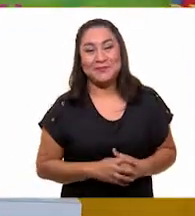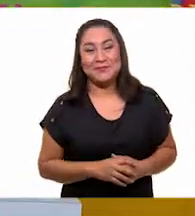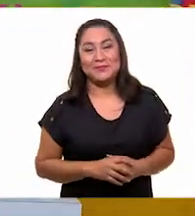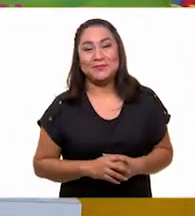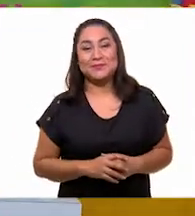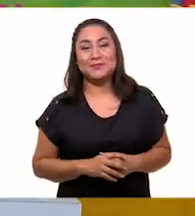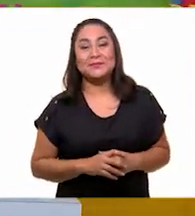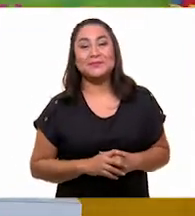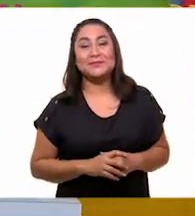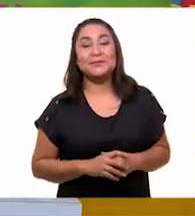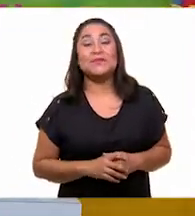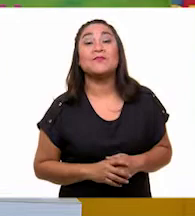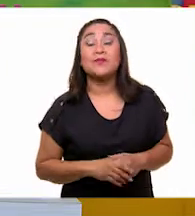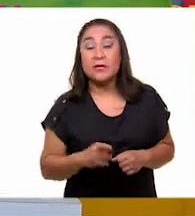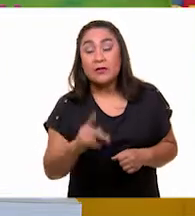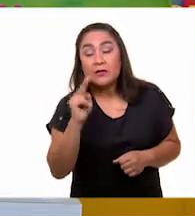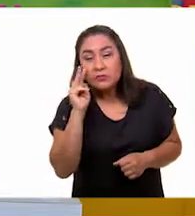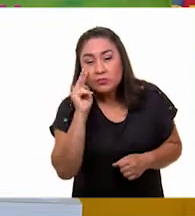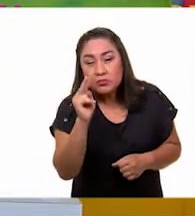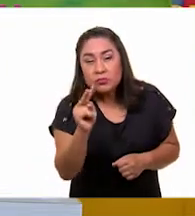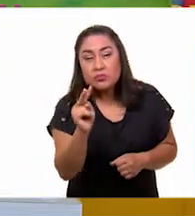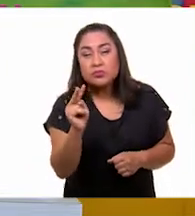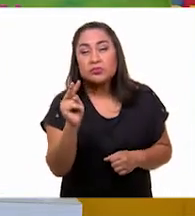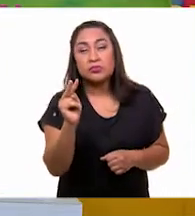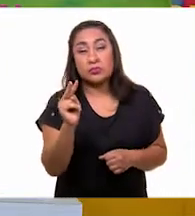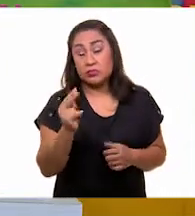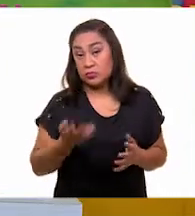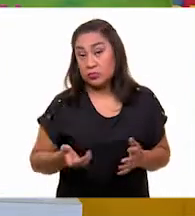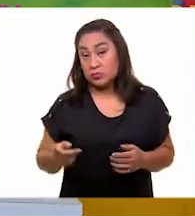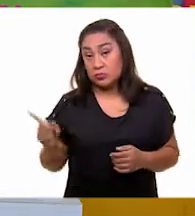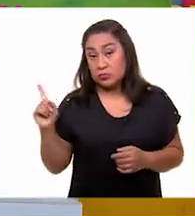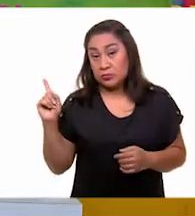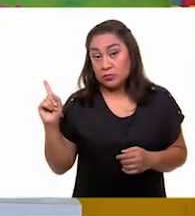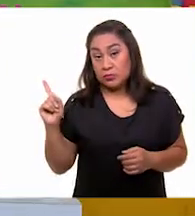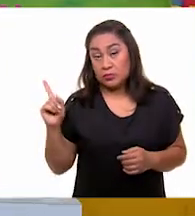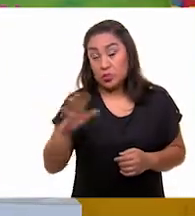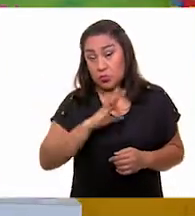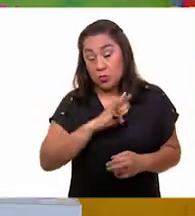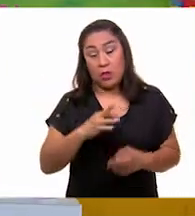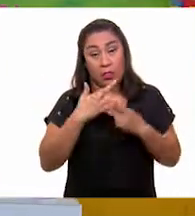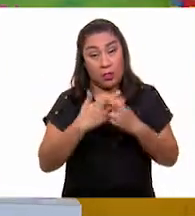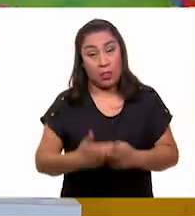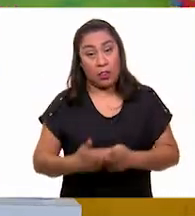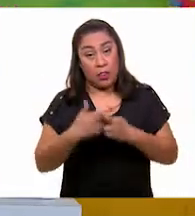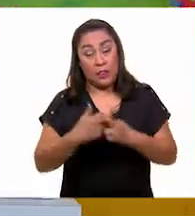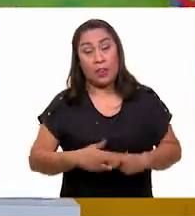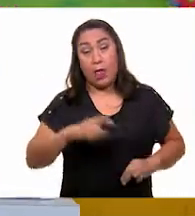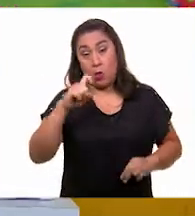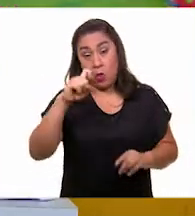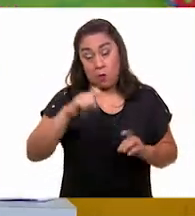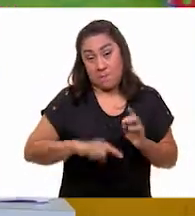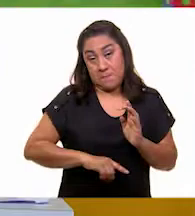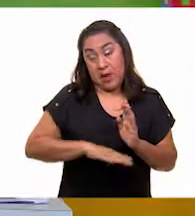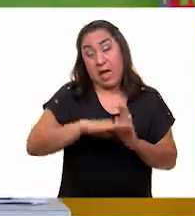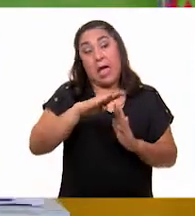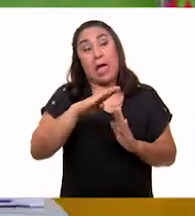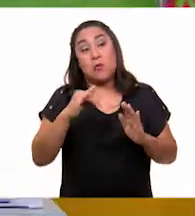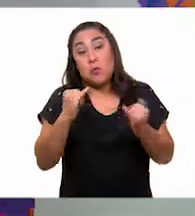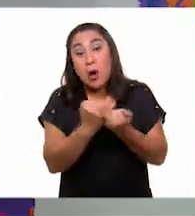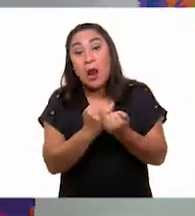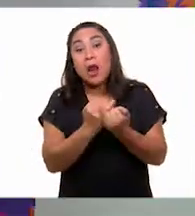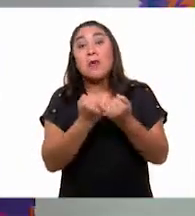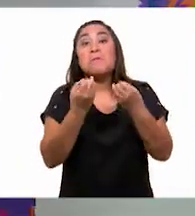Vamos a ver si a esta botella le cabe más o le cabe menos. ¿Ustedes qué creen,